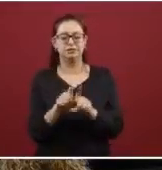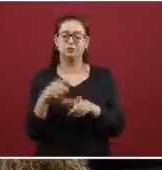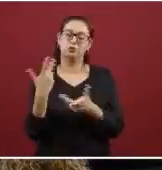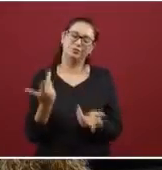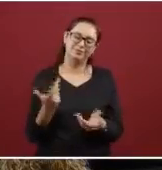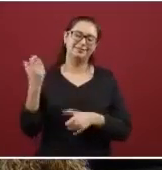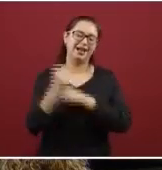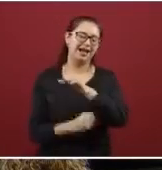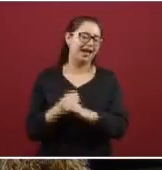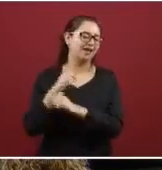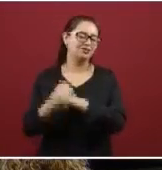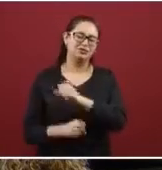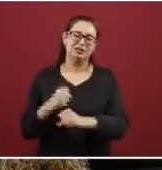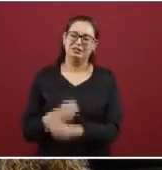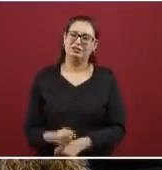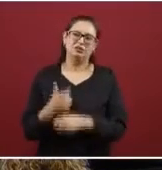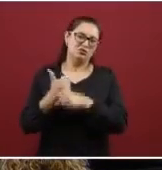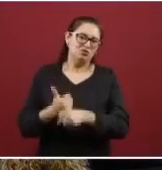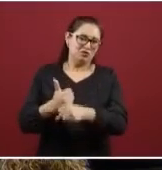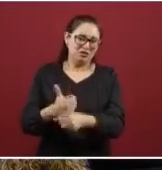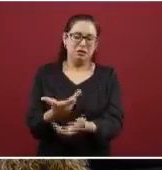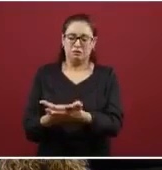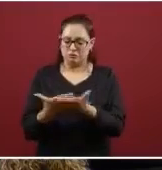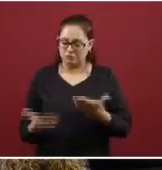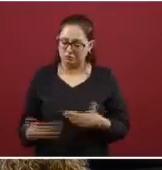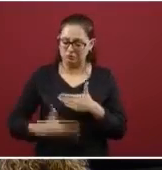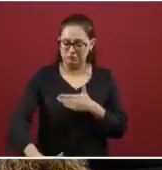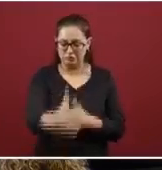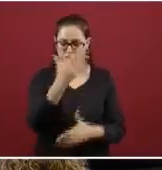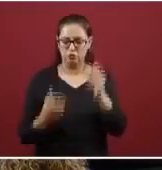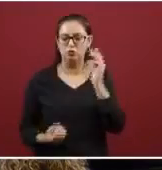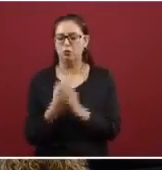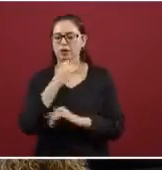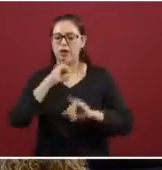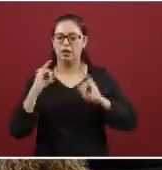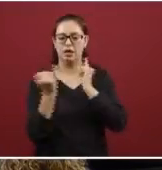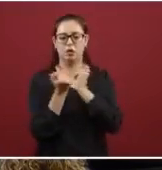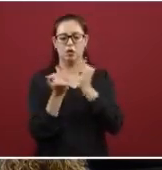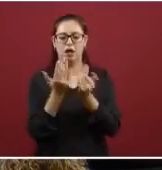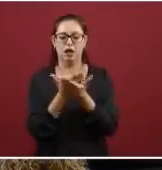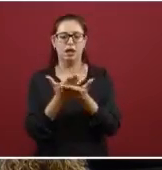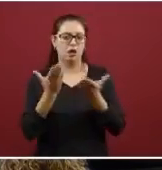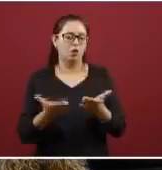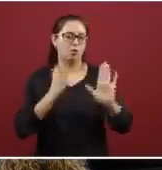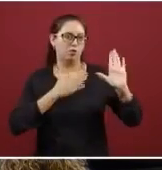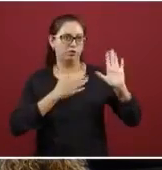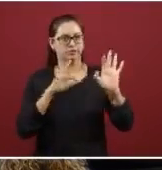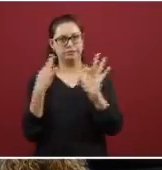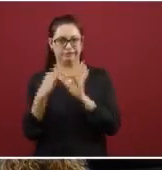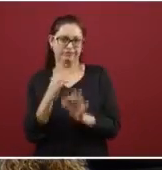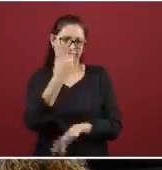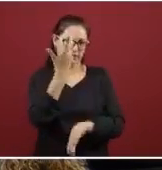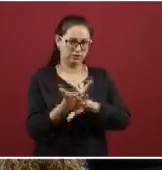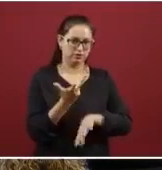décadas de nuestro país, y cumplimos con los compromisos tomados con el exterior, en particular con Estados Unidos y Canadá,